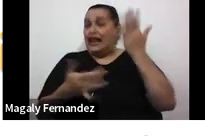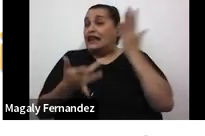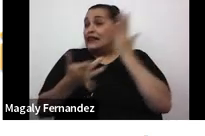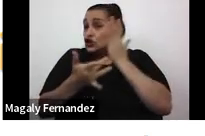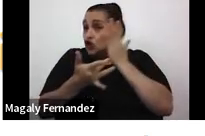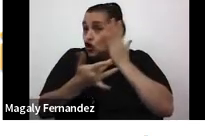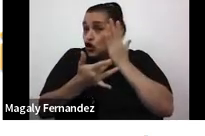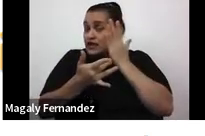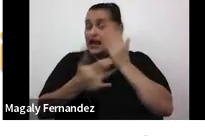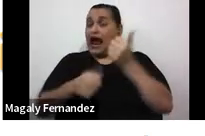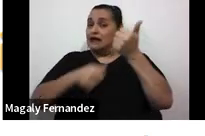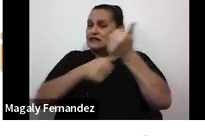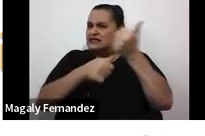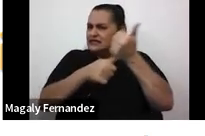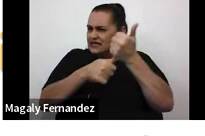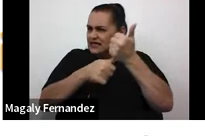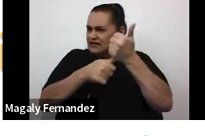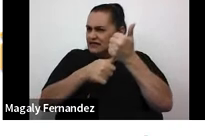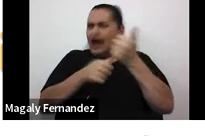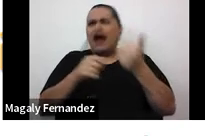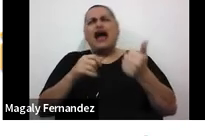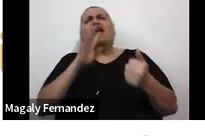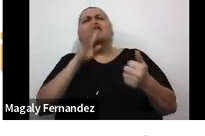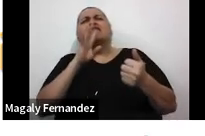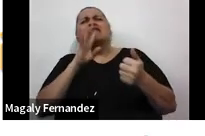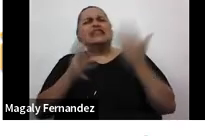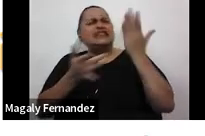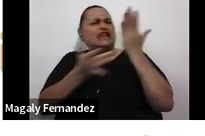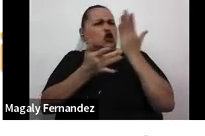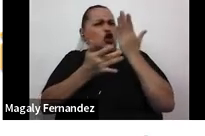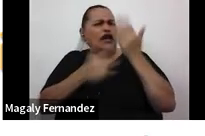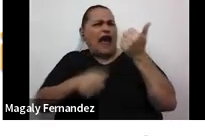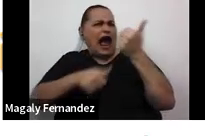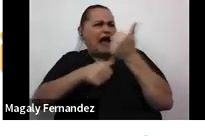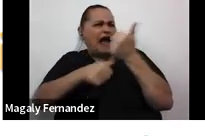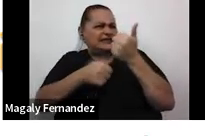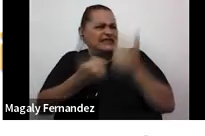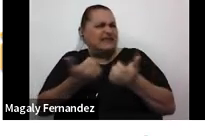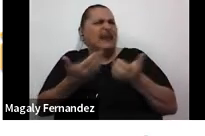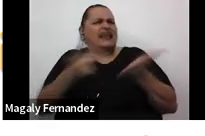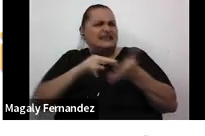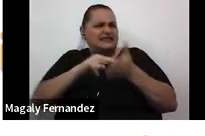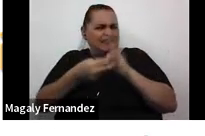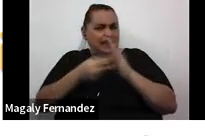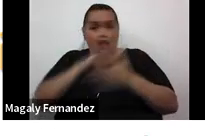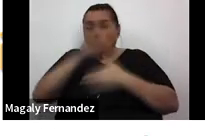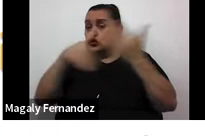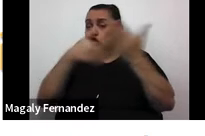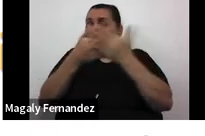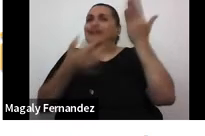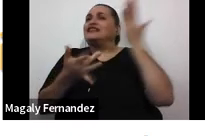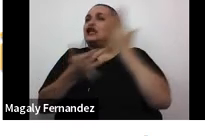asistiva Y de qué estoy hablando con tecnología asistiva me refiero a toda esta tecnología que existe para